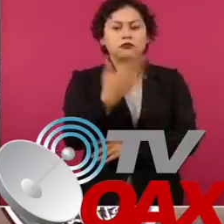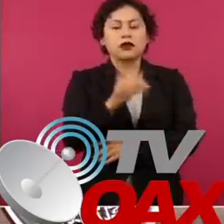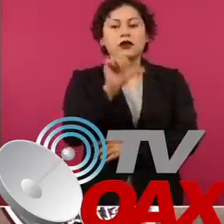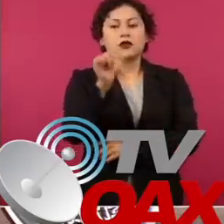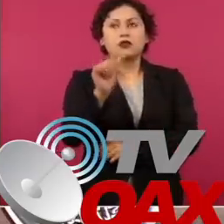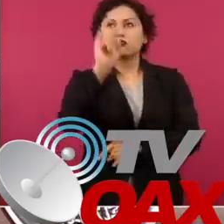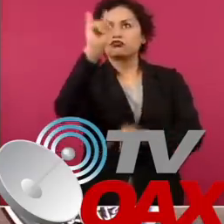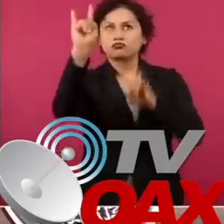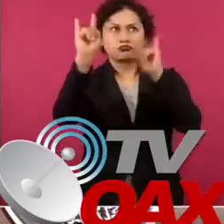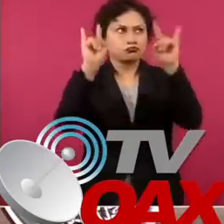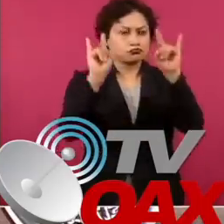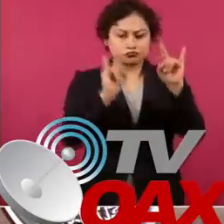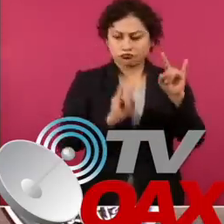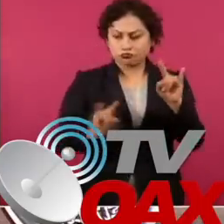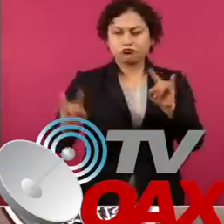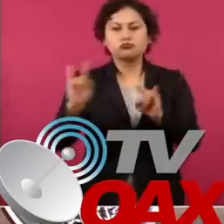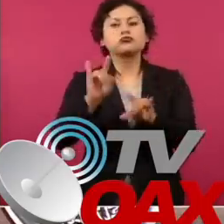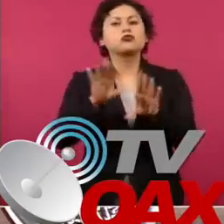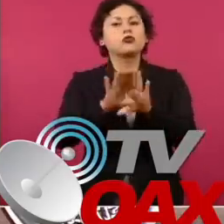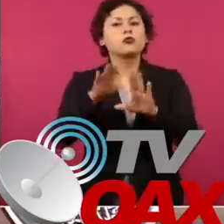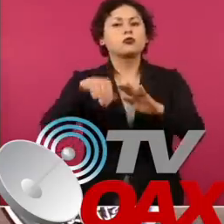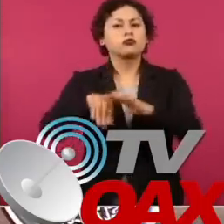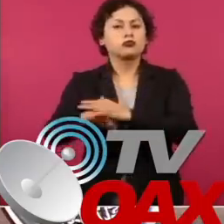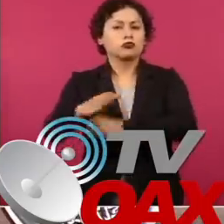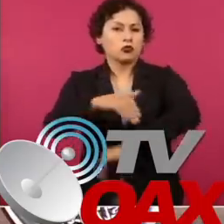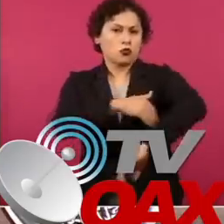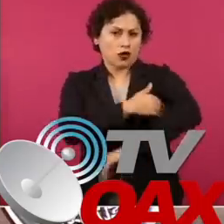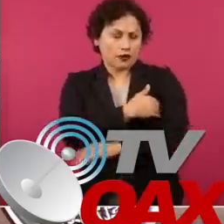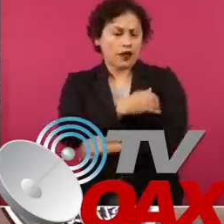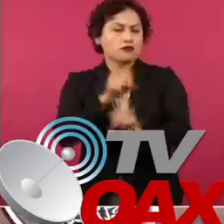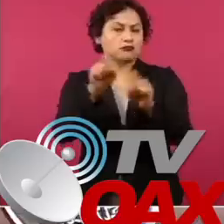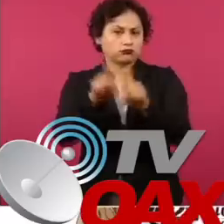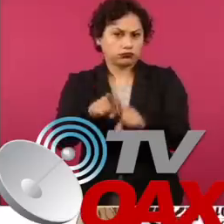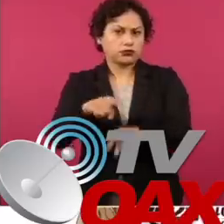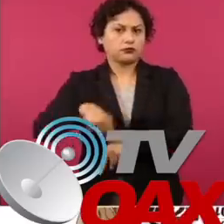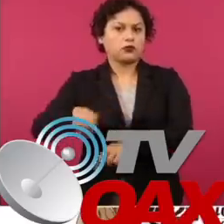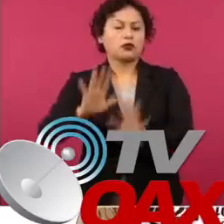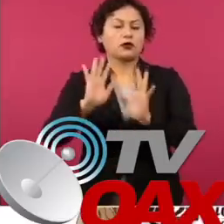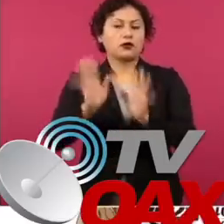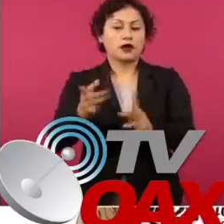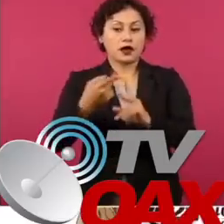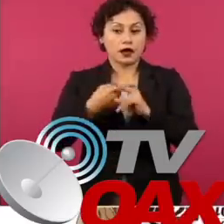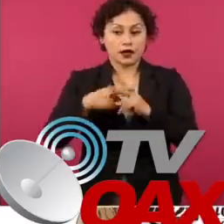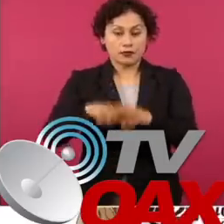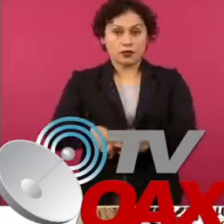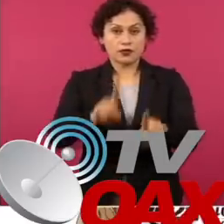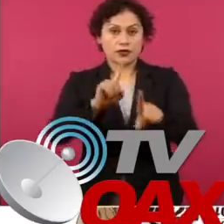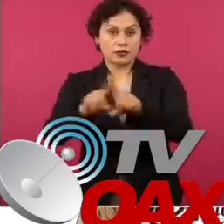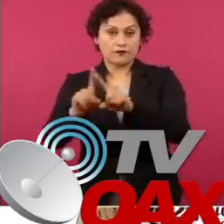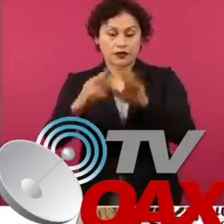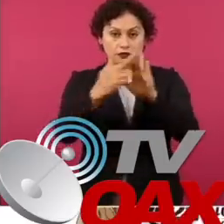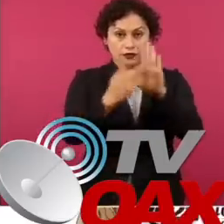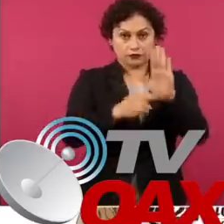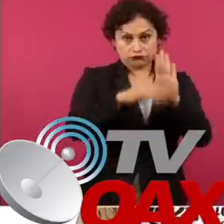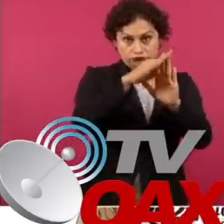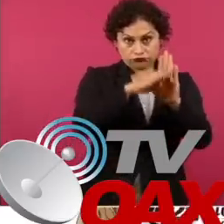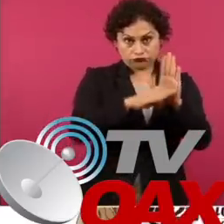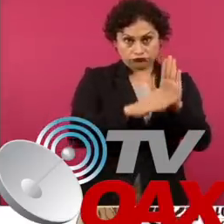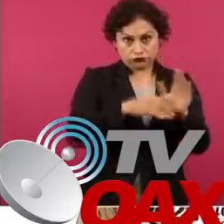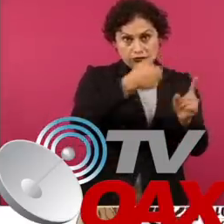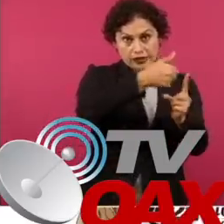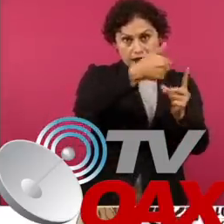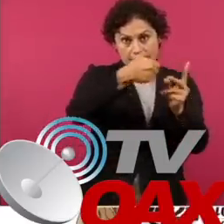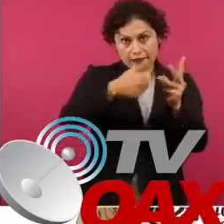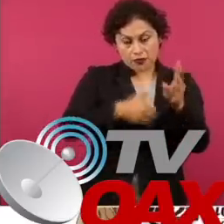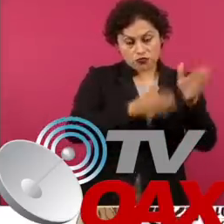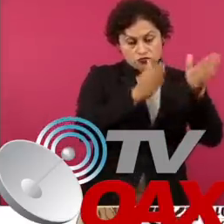los talleres y naves de depósito. Asimismo, se encuentra en proceso de aplicación los protocolos de funcionamiento individual e integrado